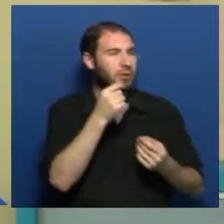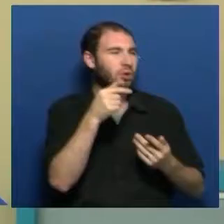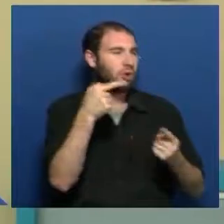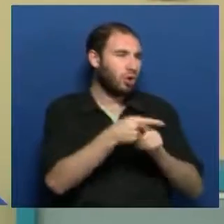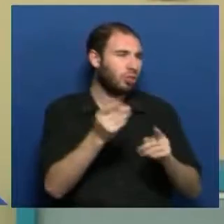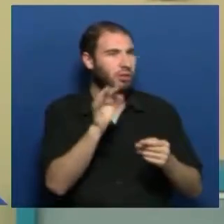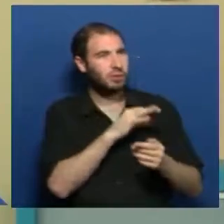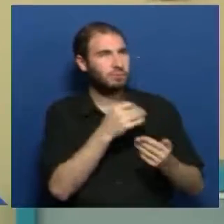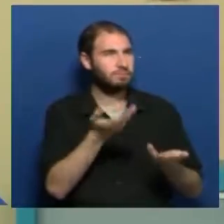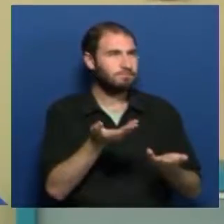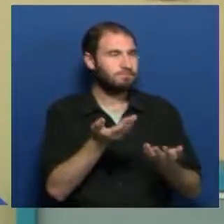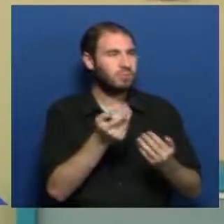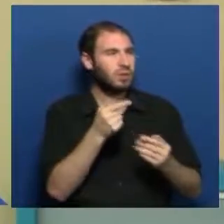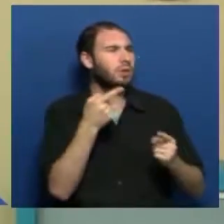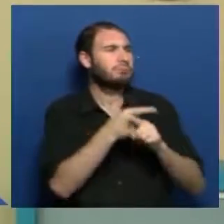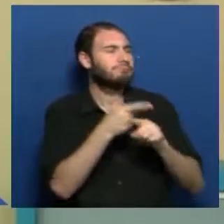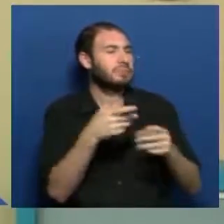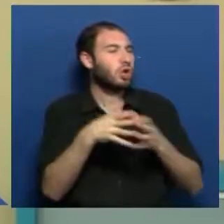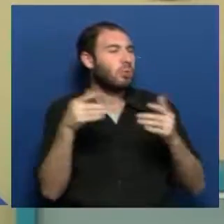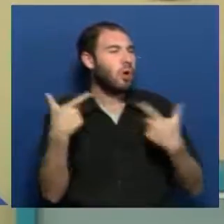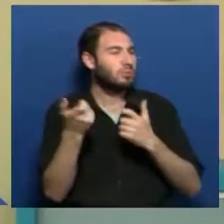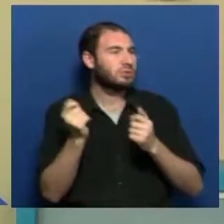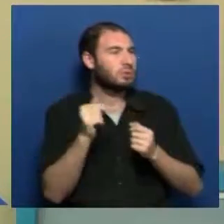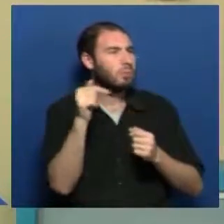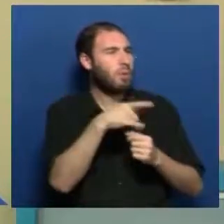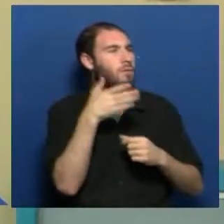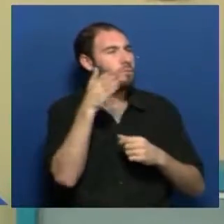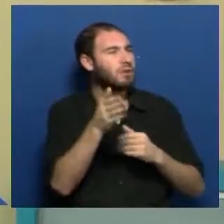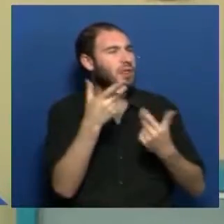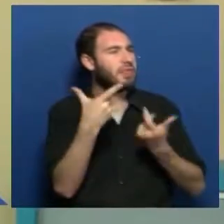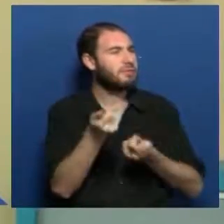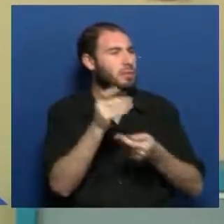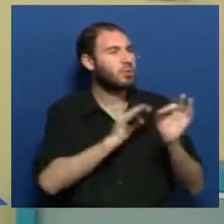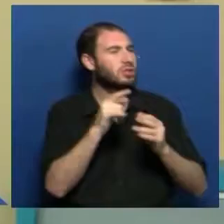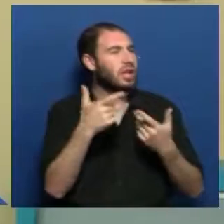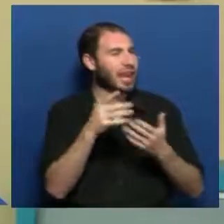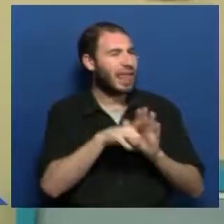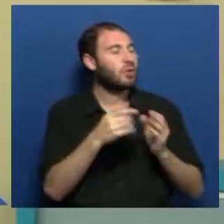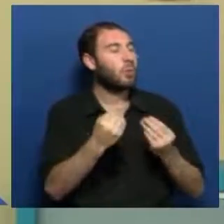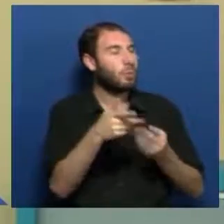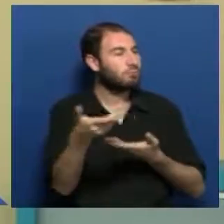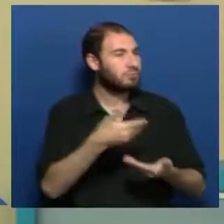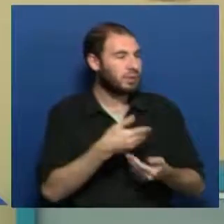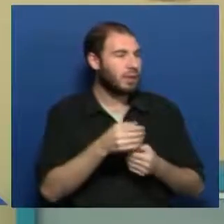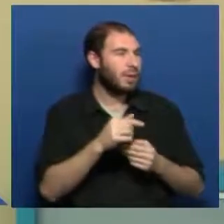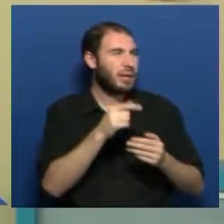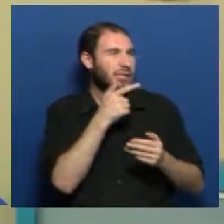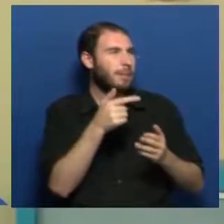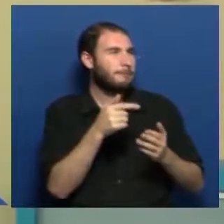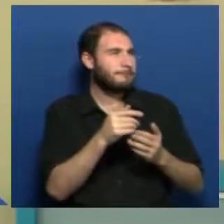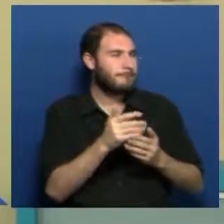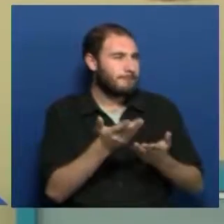objeciones o planteamientos de la oposición en el momento que fuiste a defender el proyecto de ley? ¿Cómo lo recibiste? ¿En algún